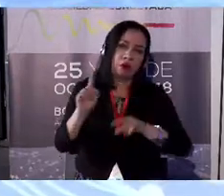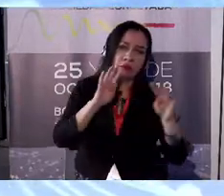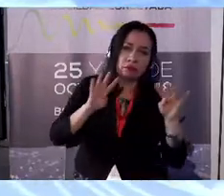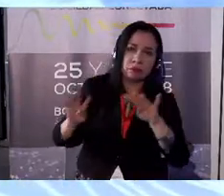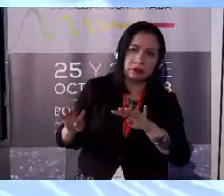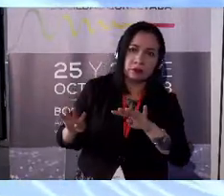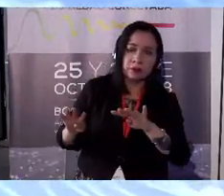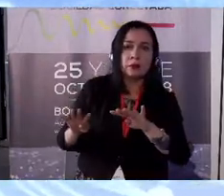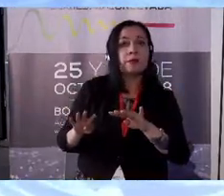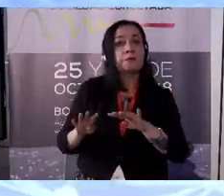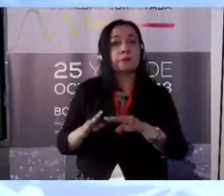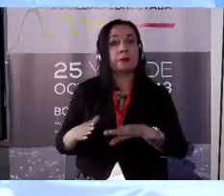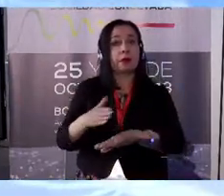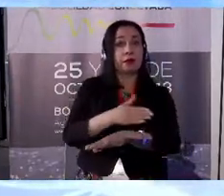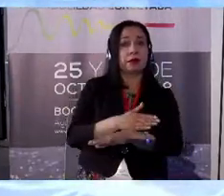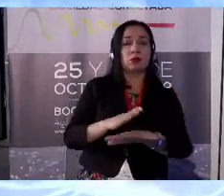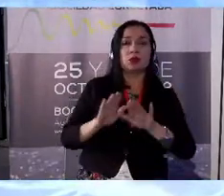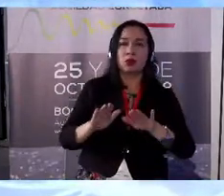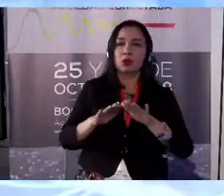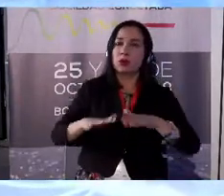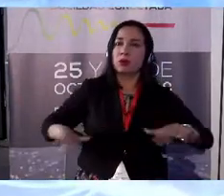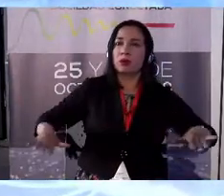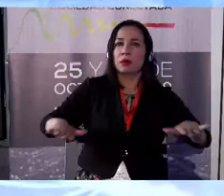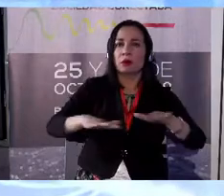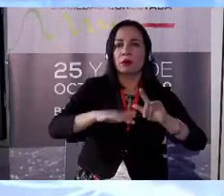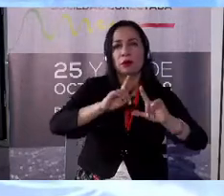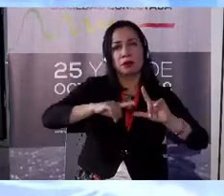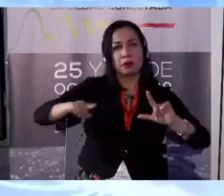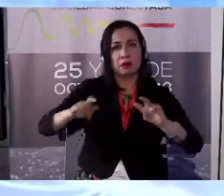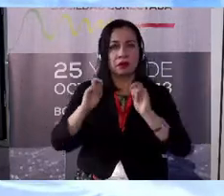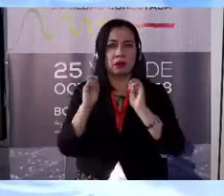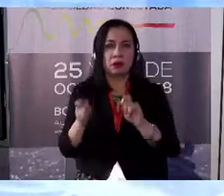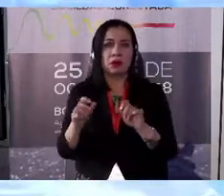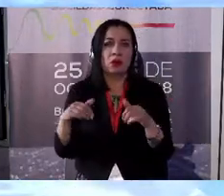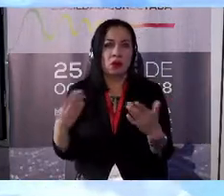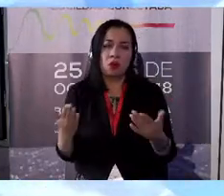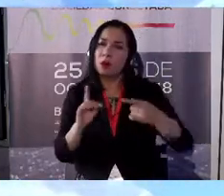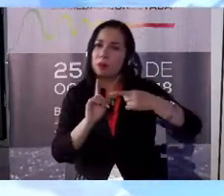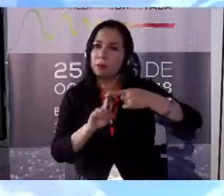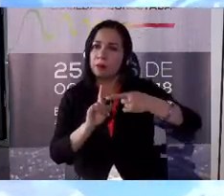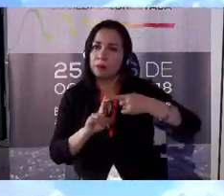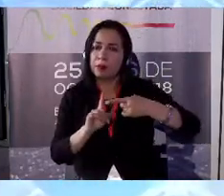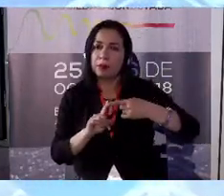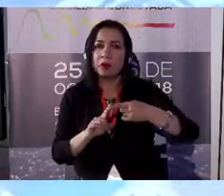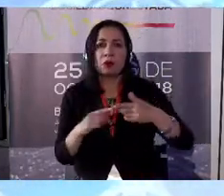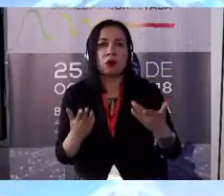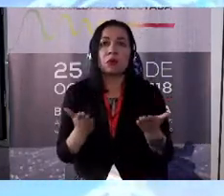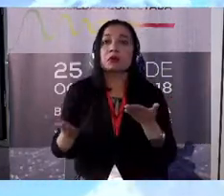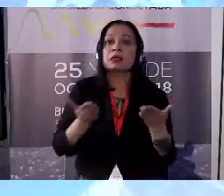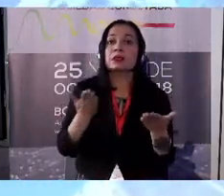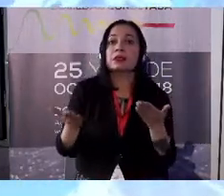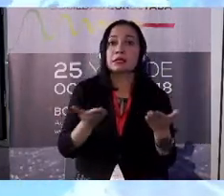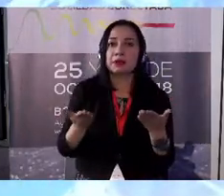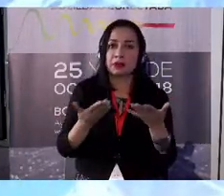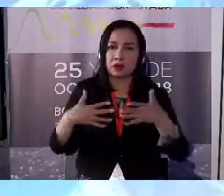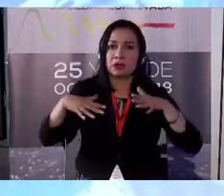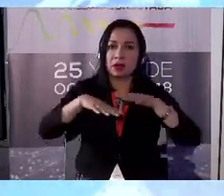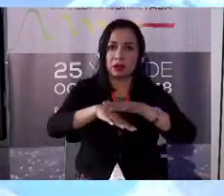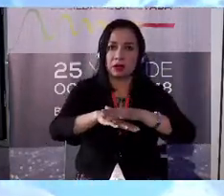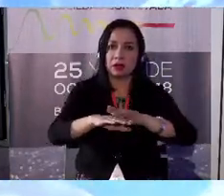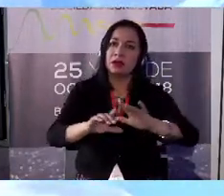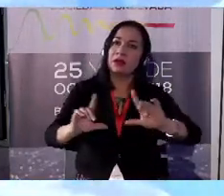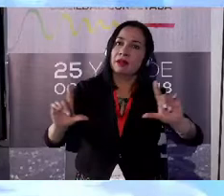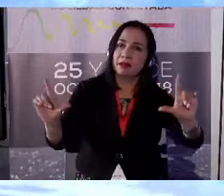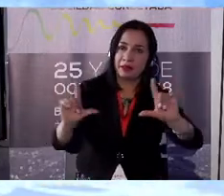Mientras tanto, la asignación se hacía primero que todo para los servicios de radio